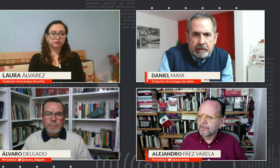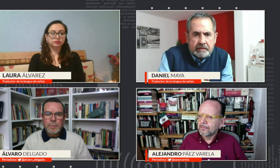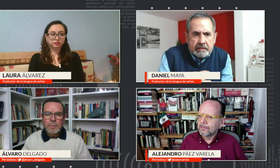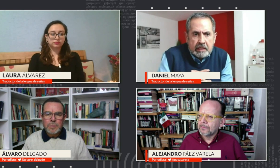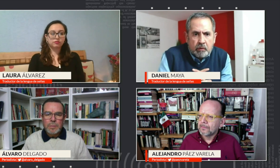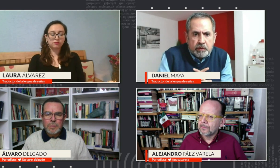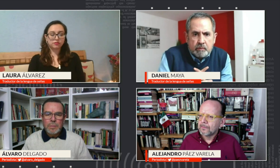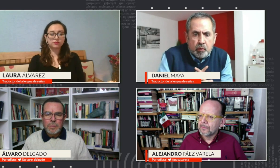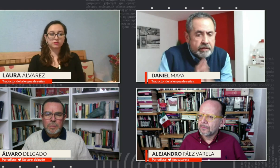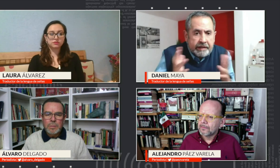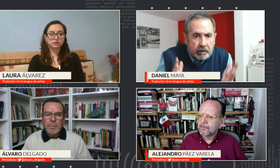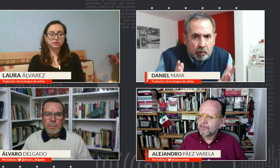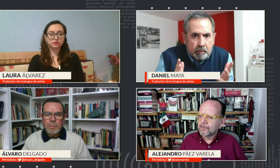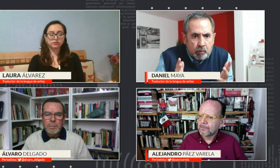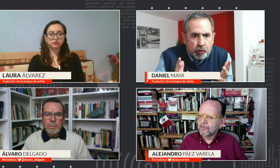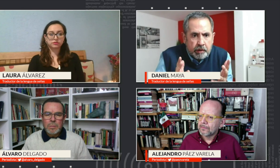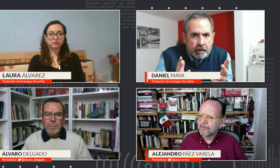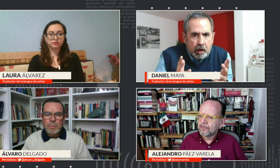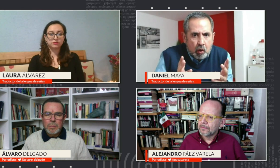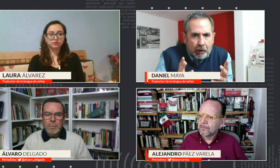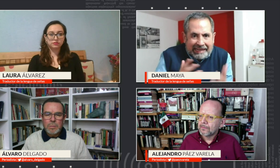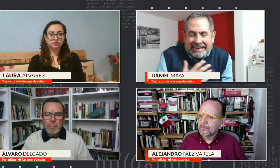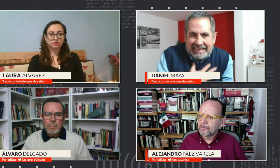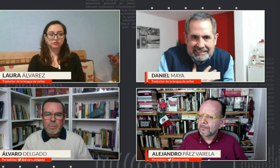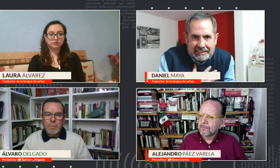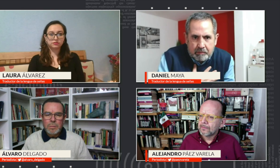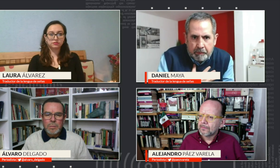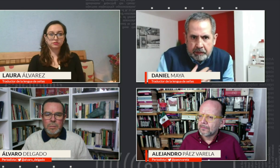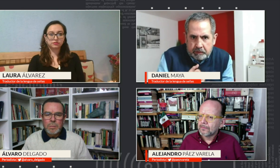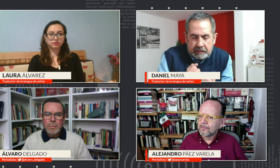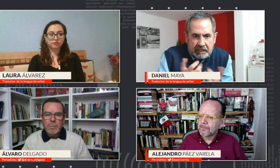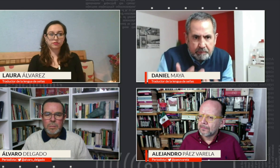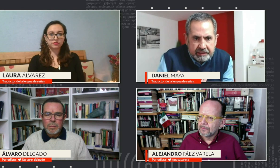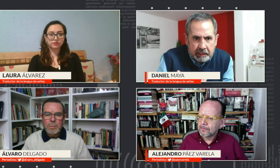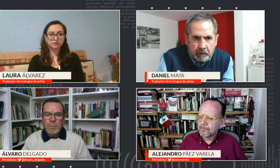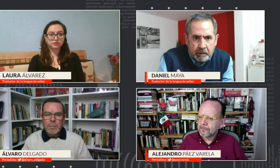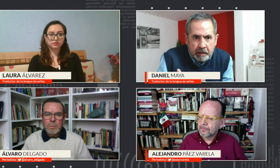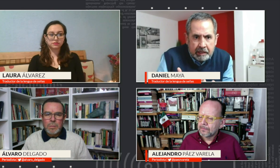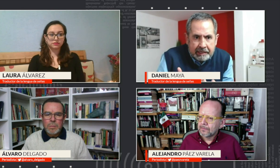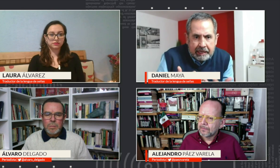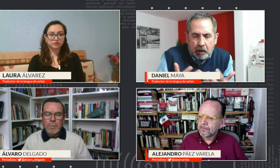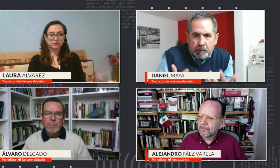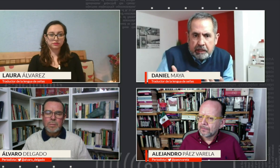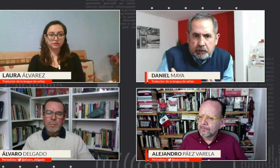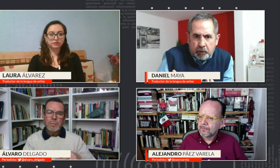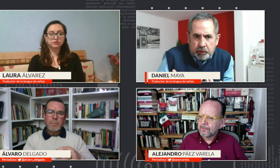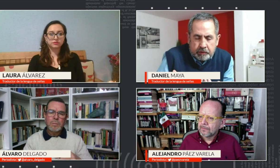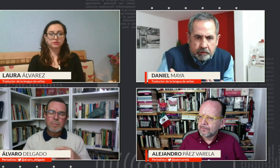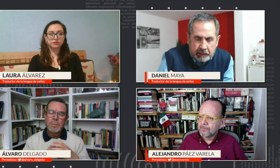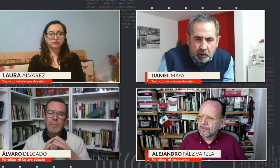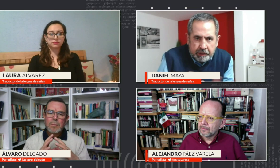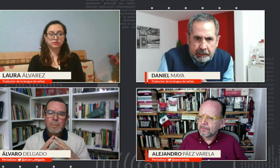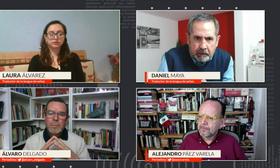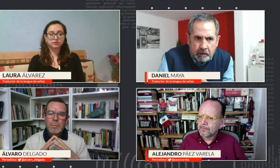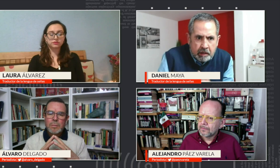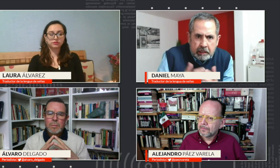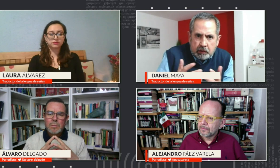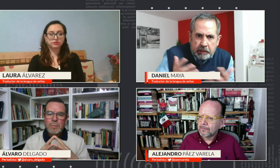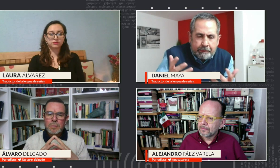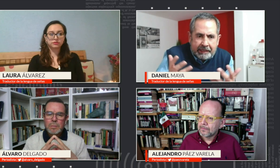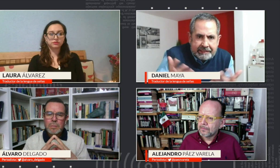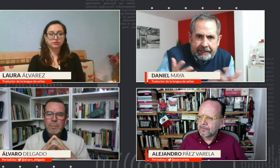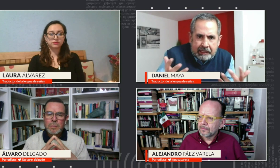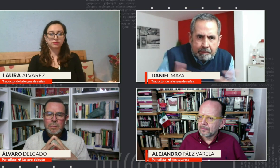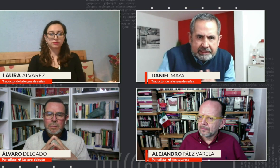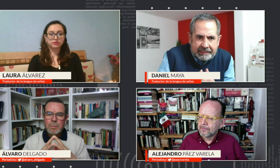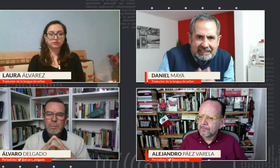el caso del licenciado es muy directo, muy lo que le nace en el momento de estar expresando, y a la comunidad de sordos nos han comentado, dice,